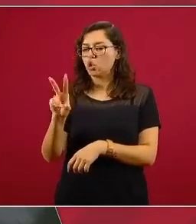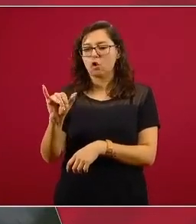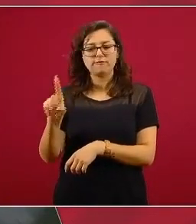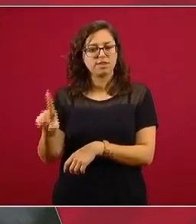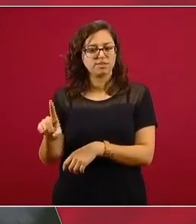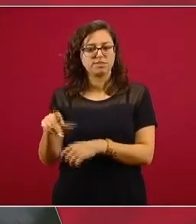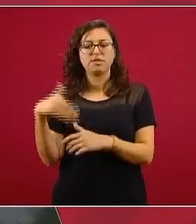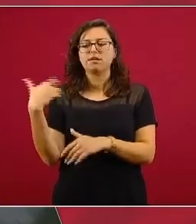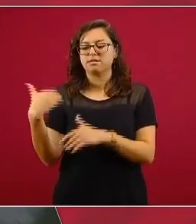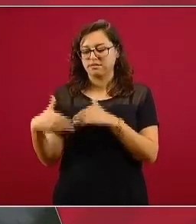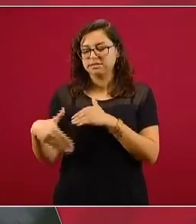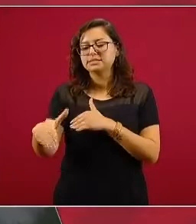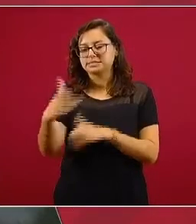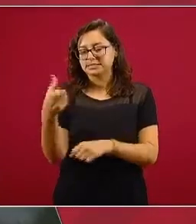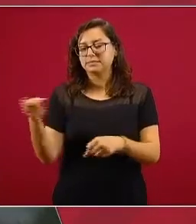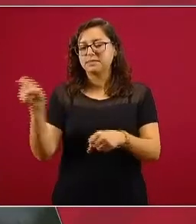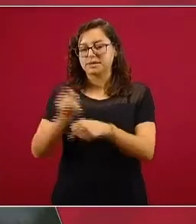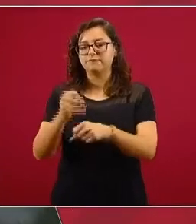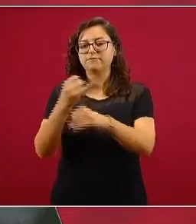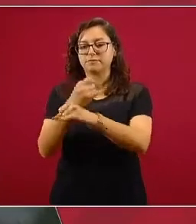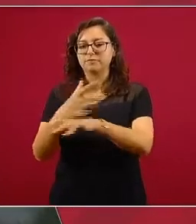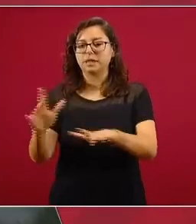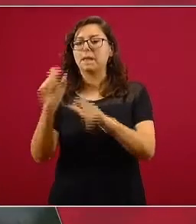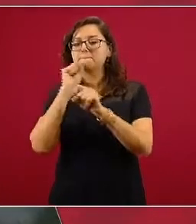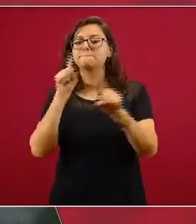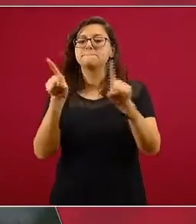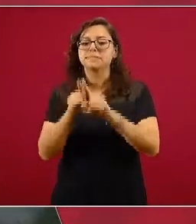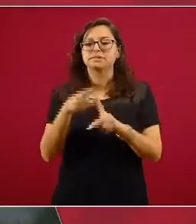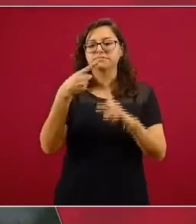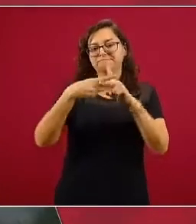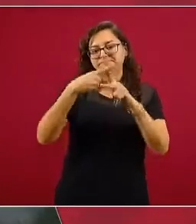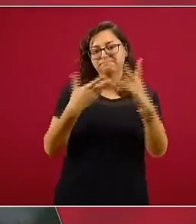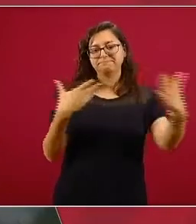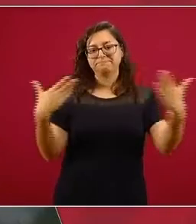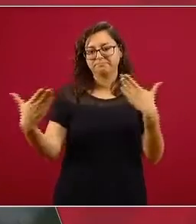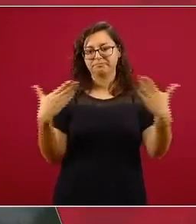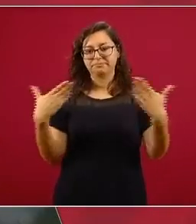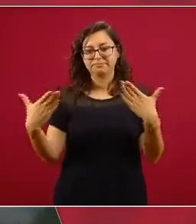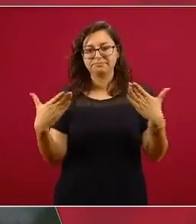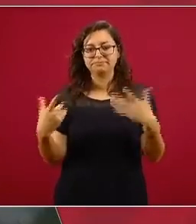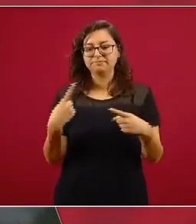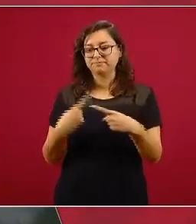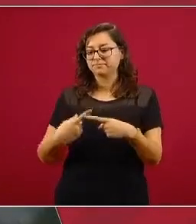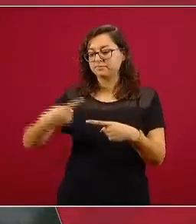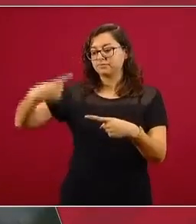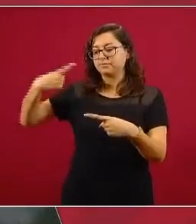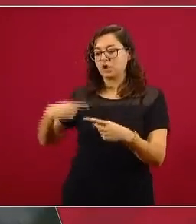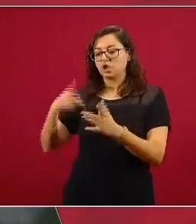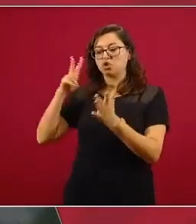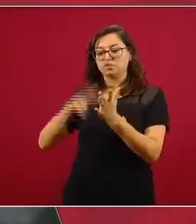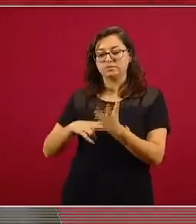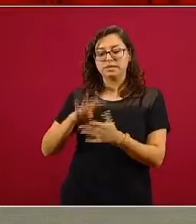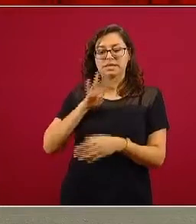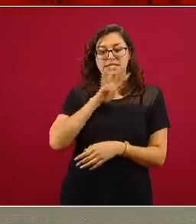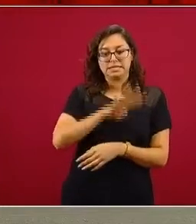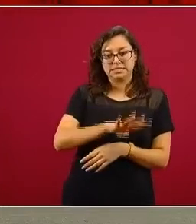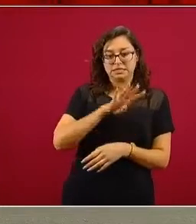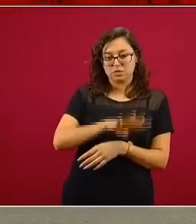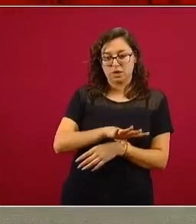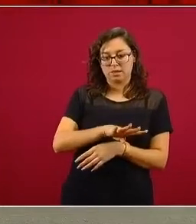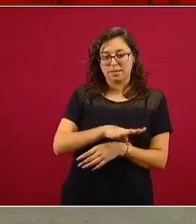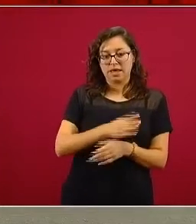semana, y vamos a presentar unas tablas comparativas con respecto al primer semestre de 2019